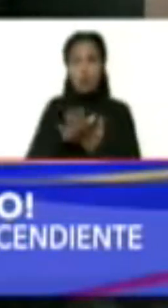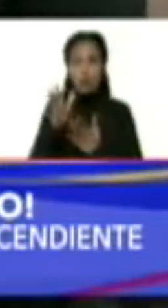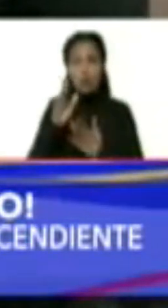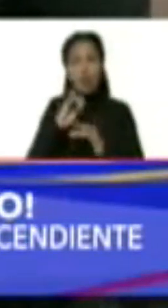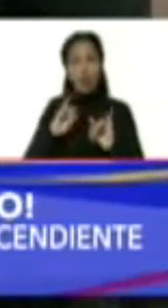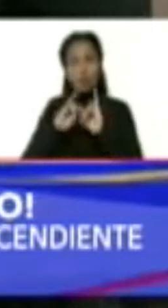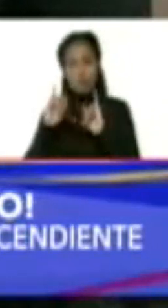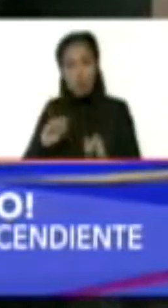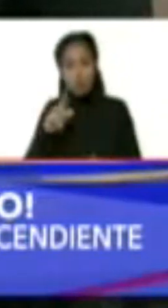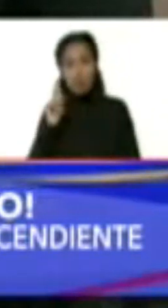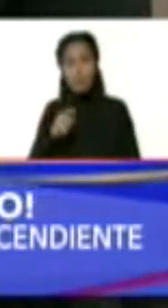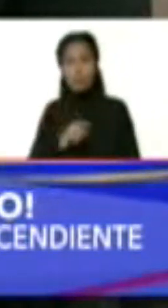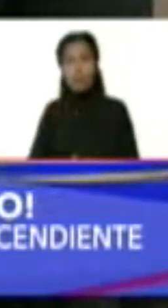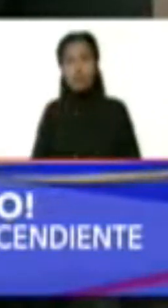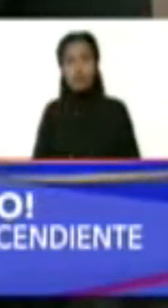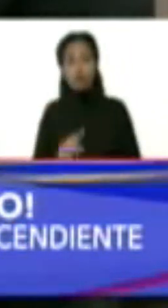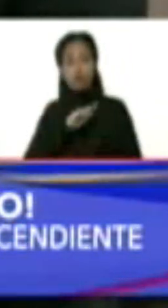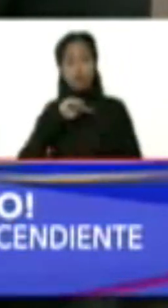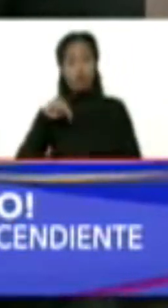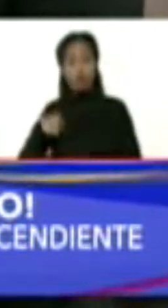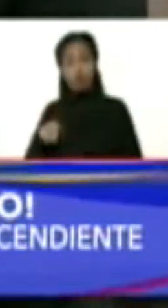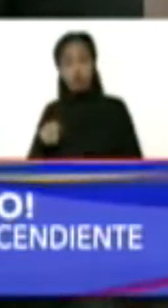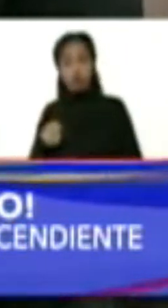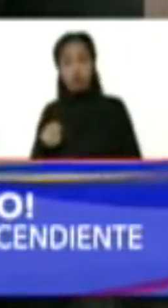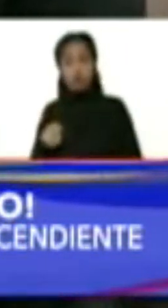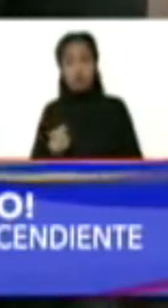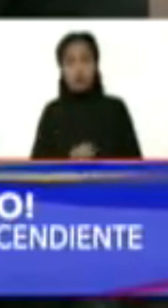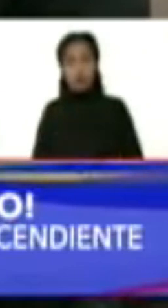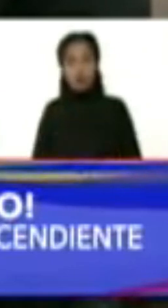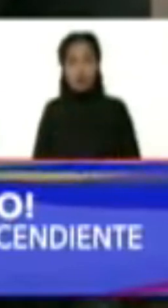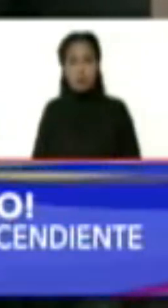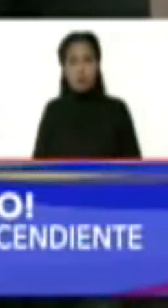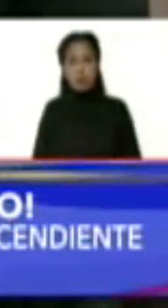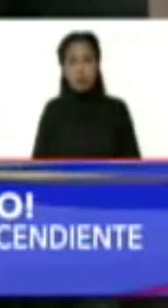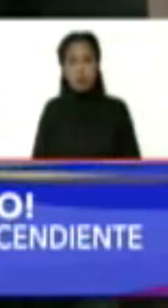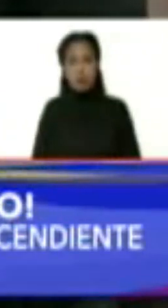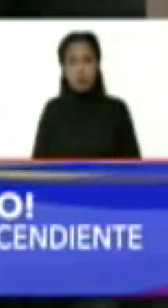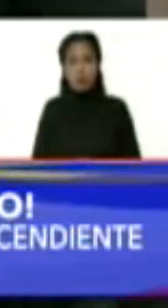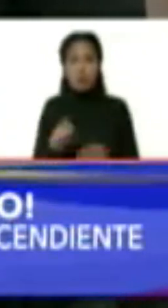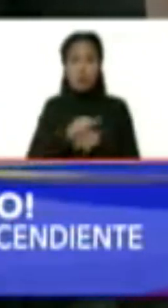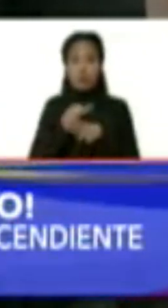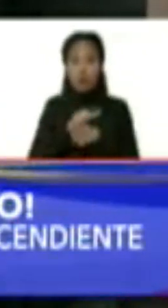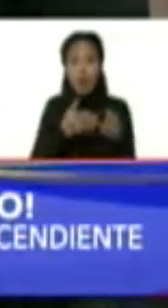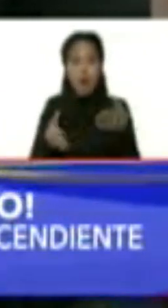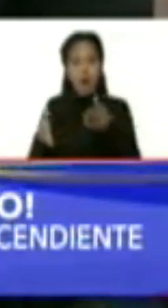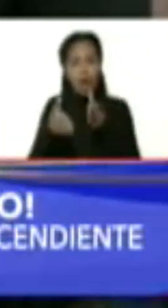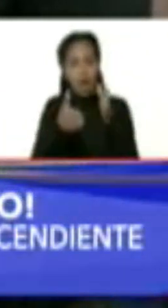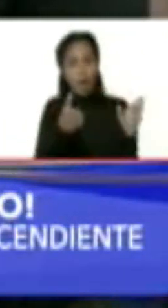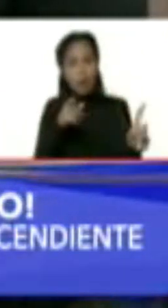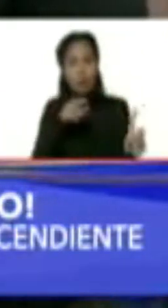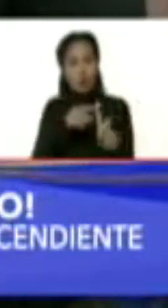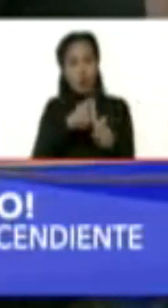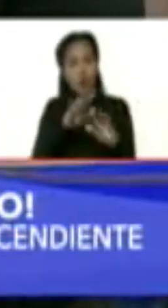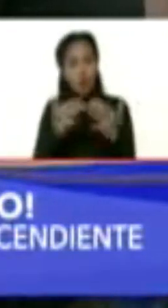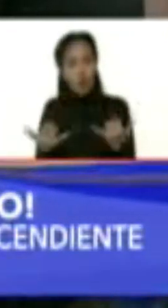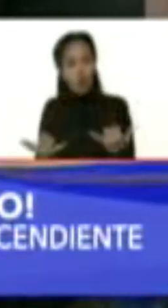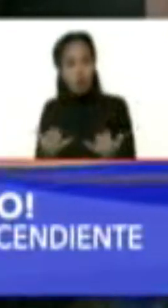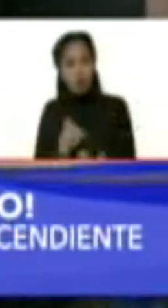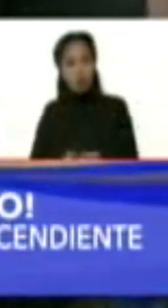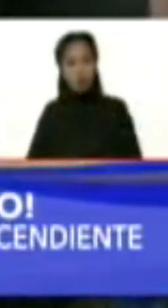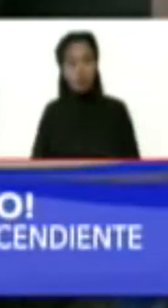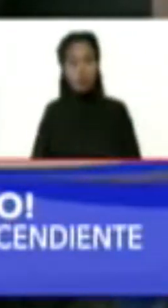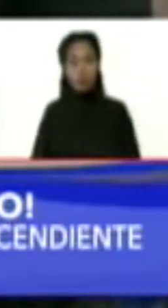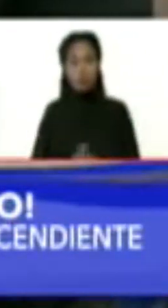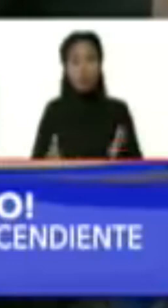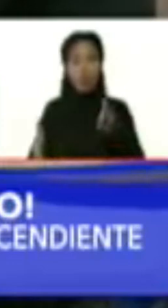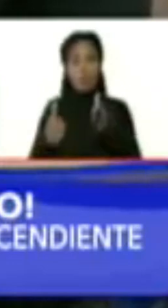campé. Levantamos. Pour chercher en route. Para buscar un camino. Route qui relève el